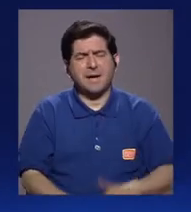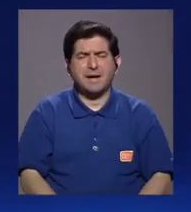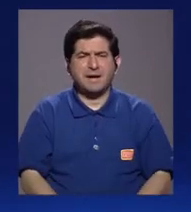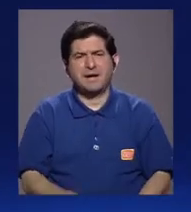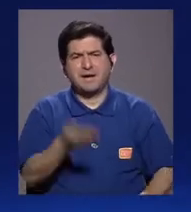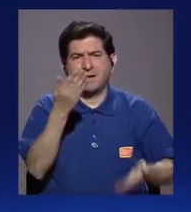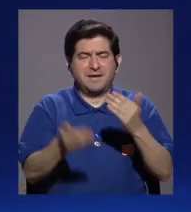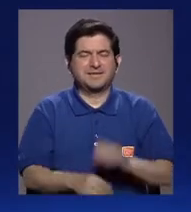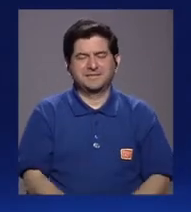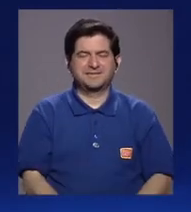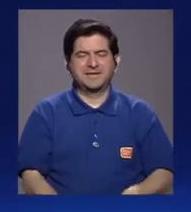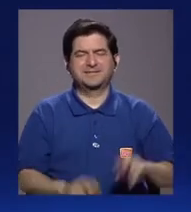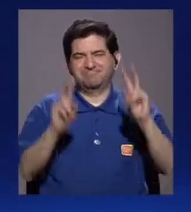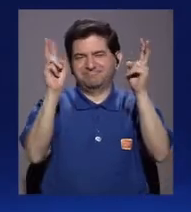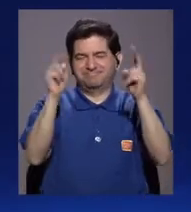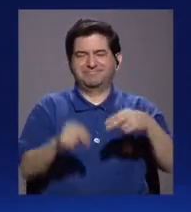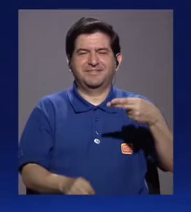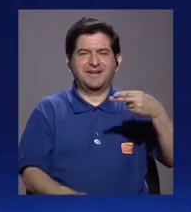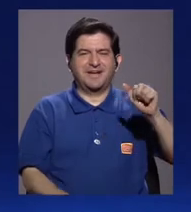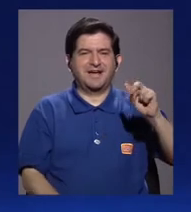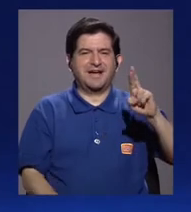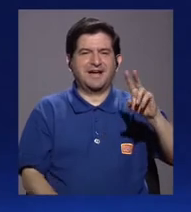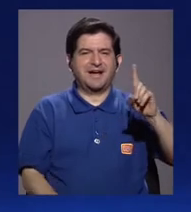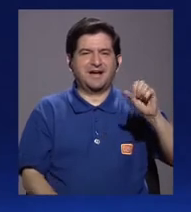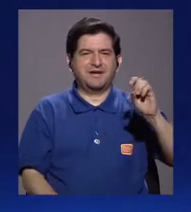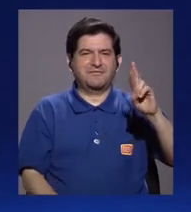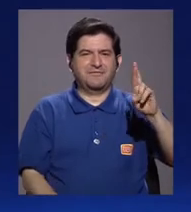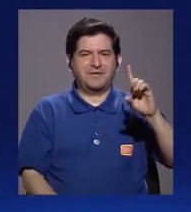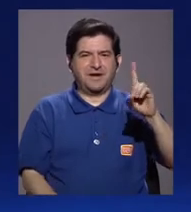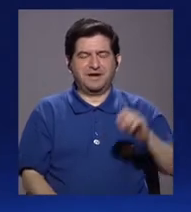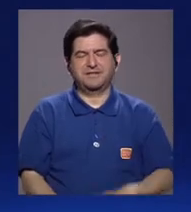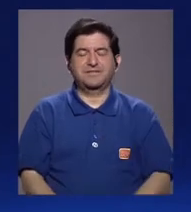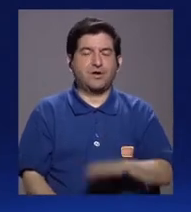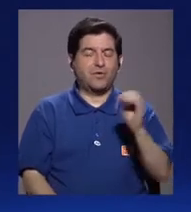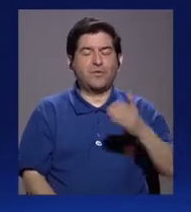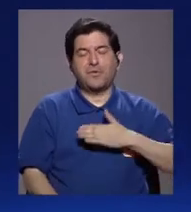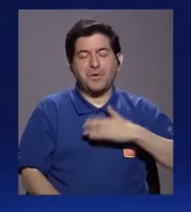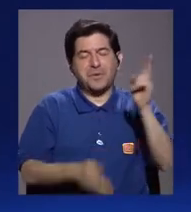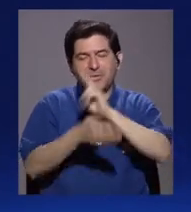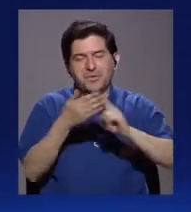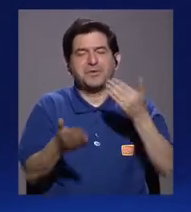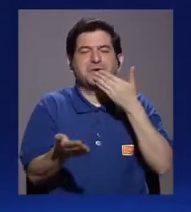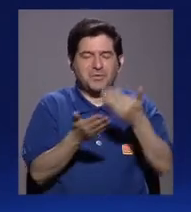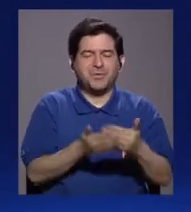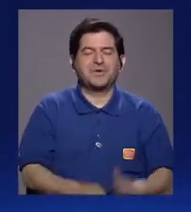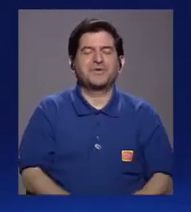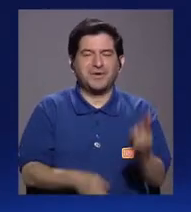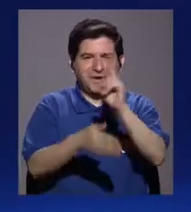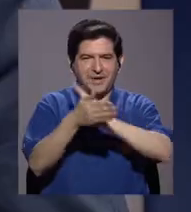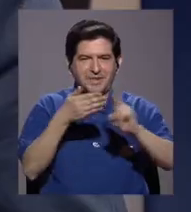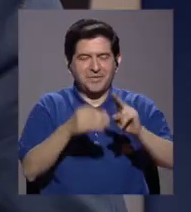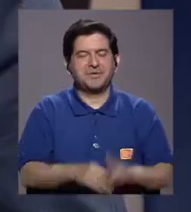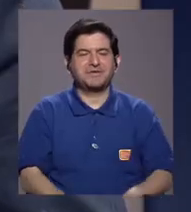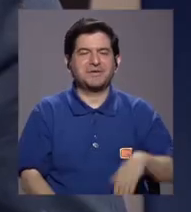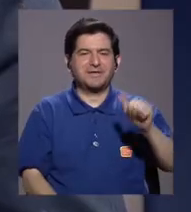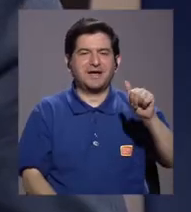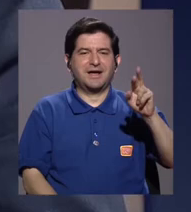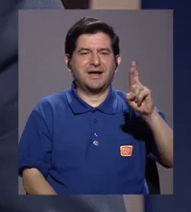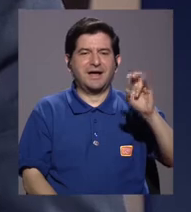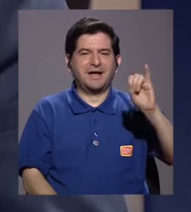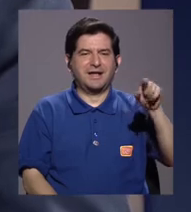malas como harvard maytín princeton y algunos se van a universidades muy buenas como en la que estoy que la universidad estatal de arizona